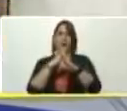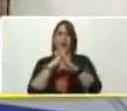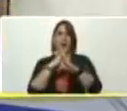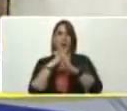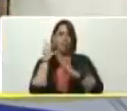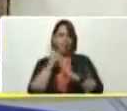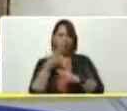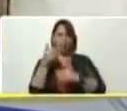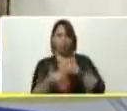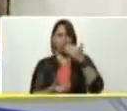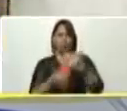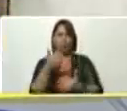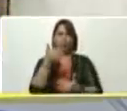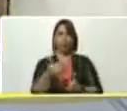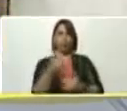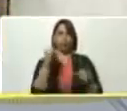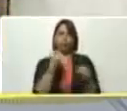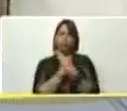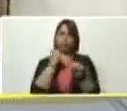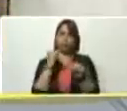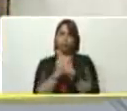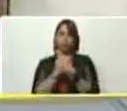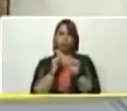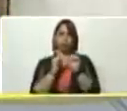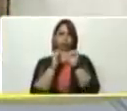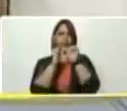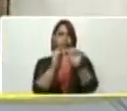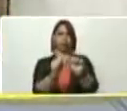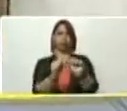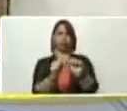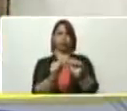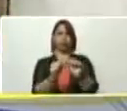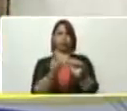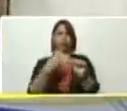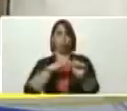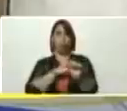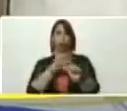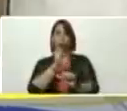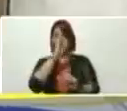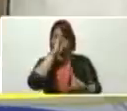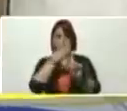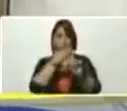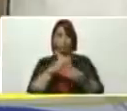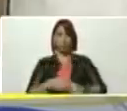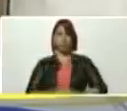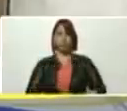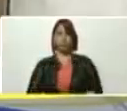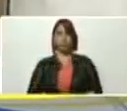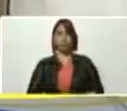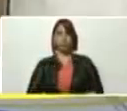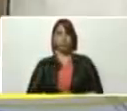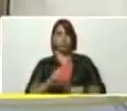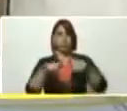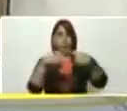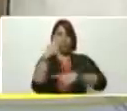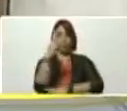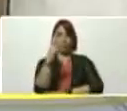seguir avanzando en el trabajo permanente. En eso estamos. El próximo